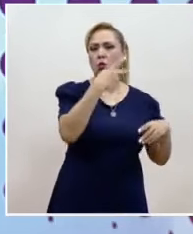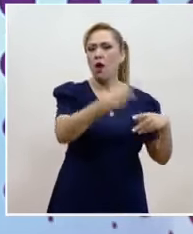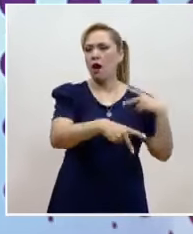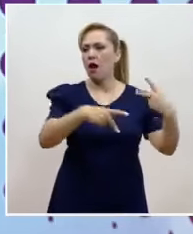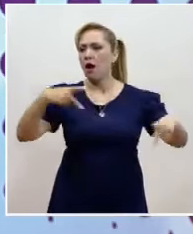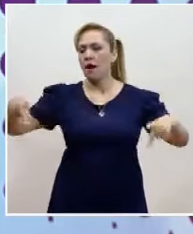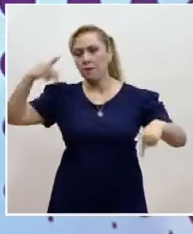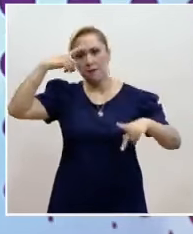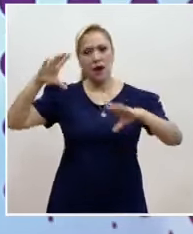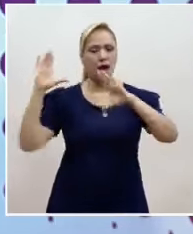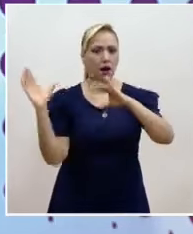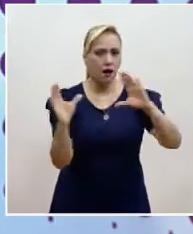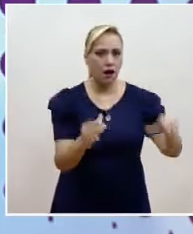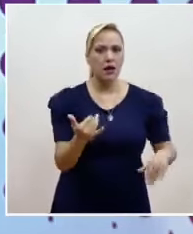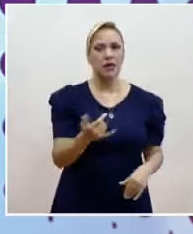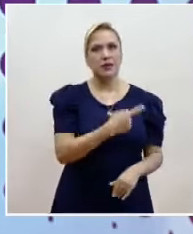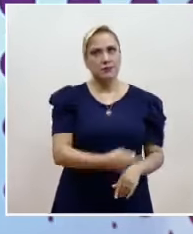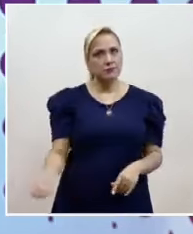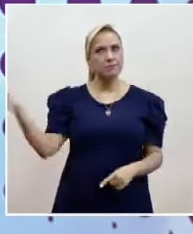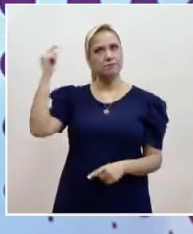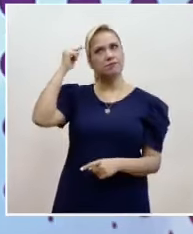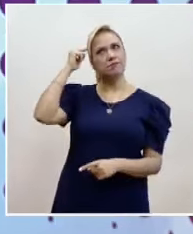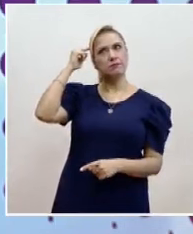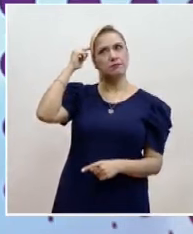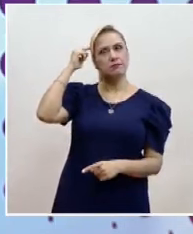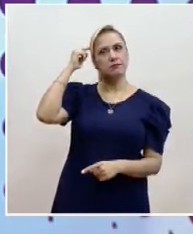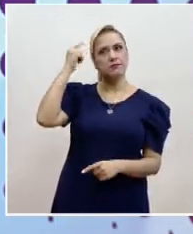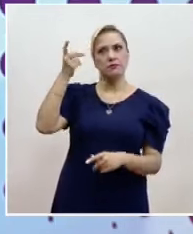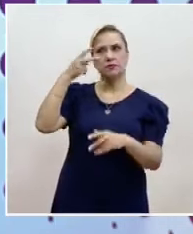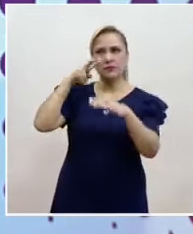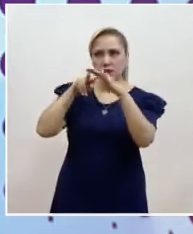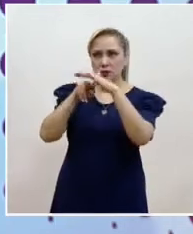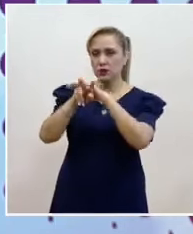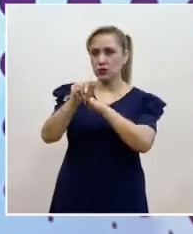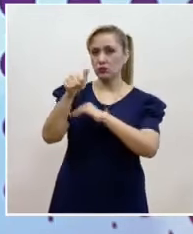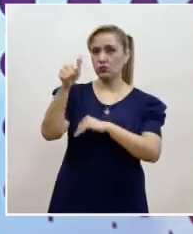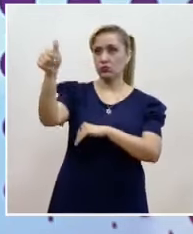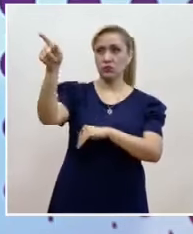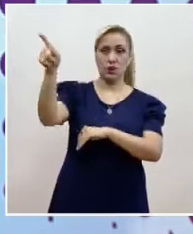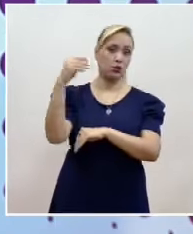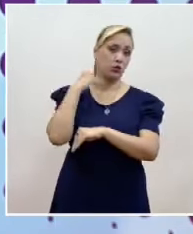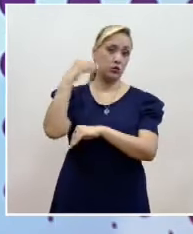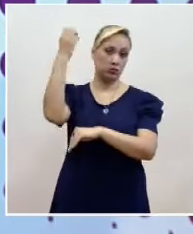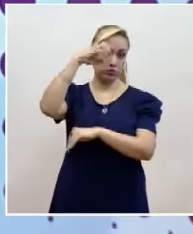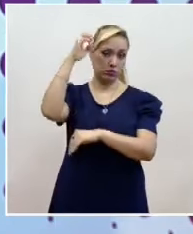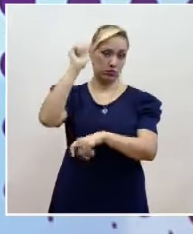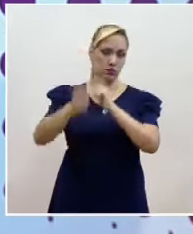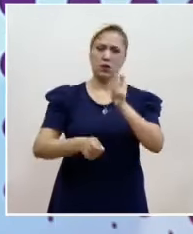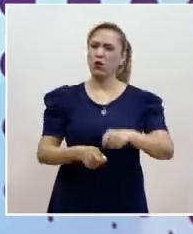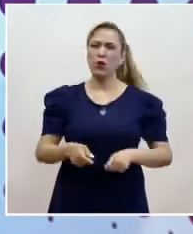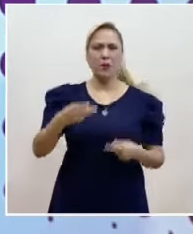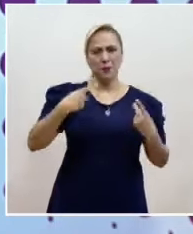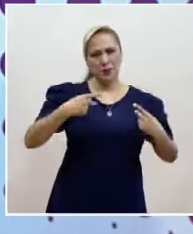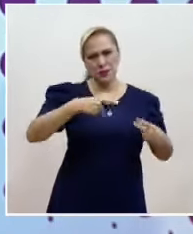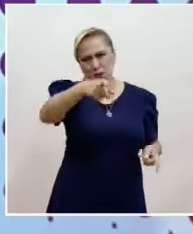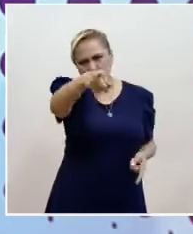tal vez un poco repensar esto, pero tal vez con una visión ya no solo para el experto, sino pensarlo que cualquier